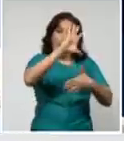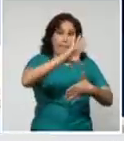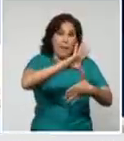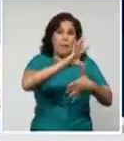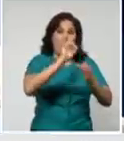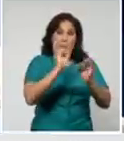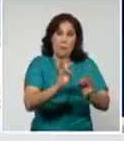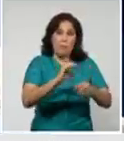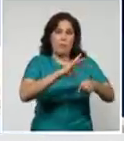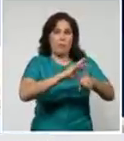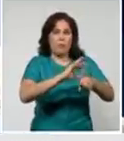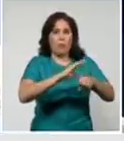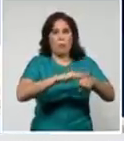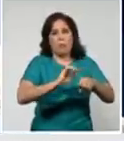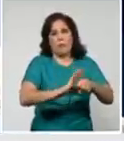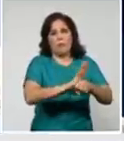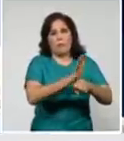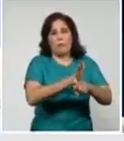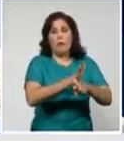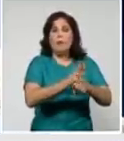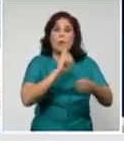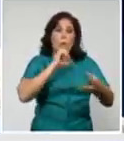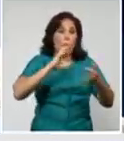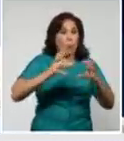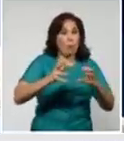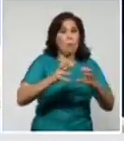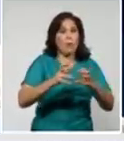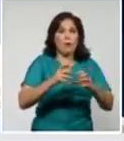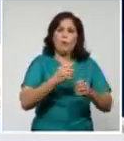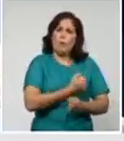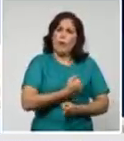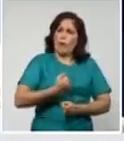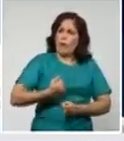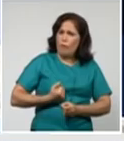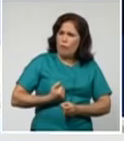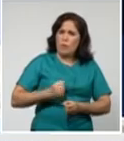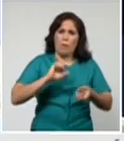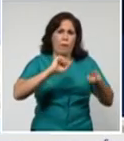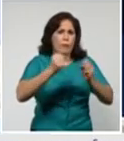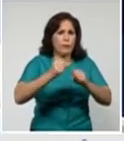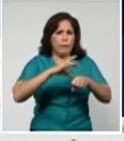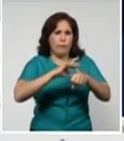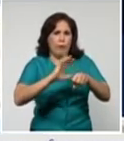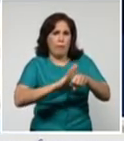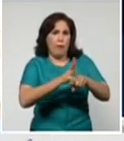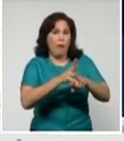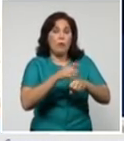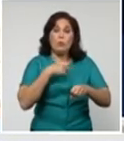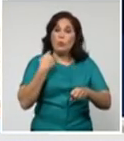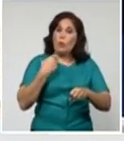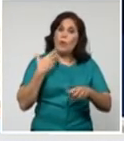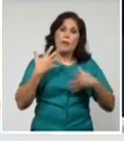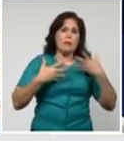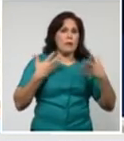enfermedad. Complejidad que, aunque se hacen los esfuerzos, con mucha satisfacción hemos visto en estos